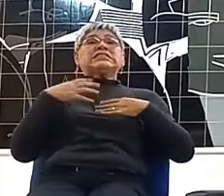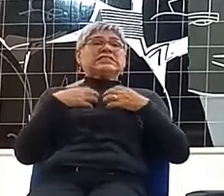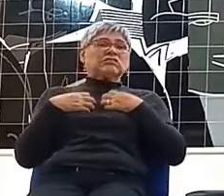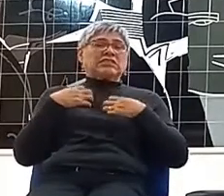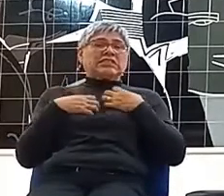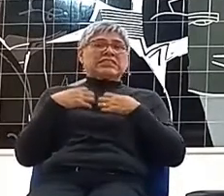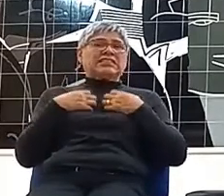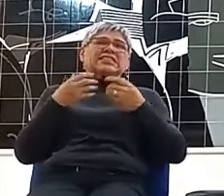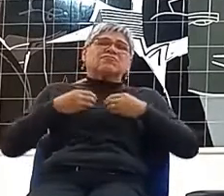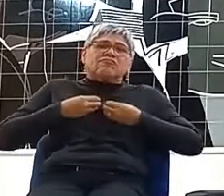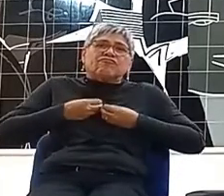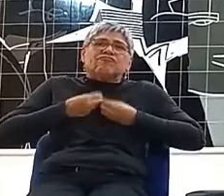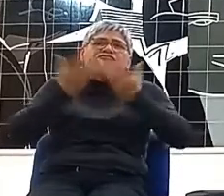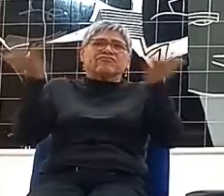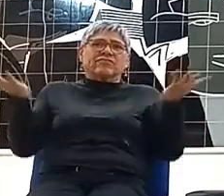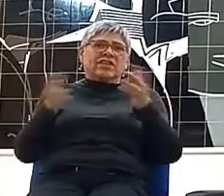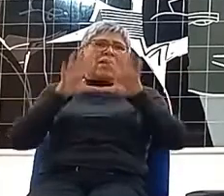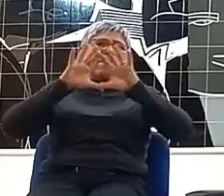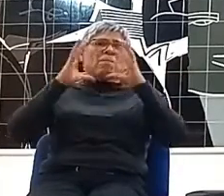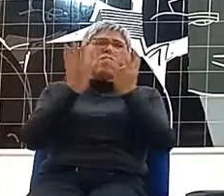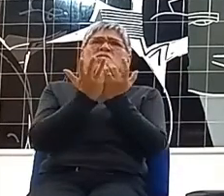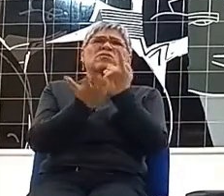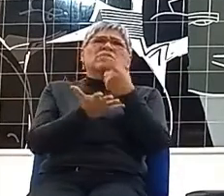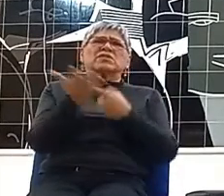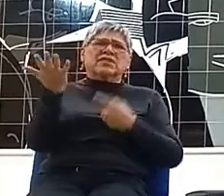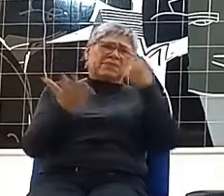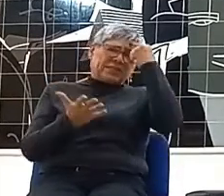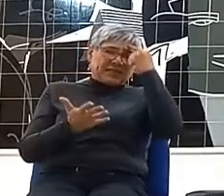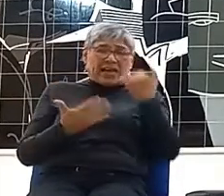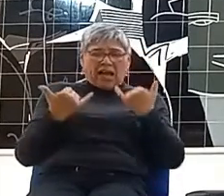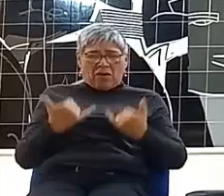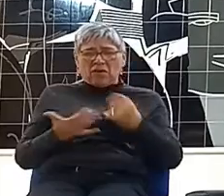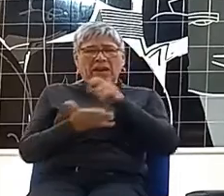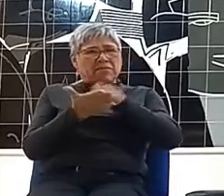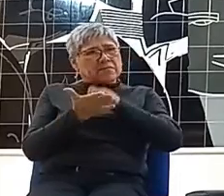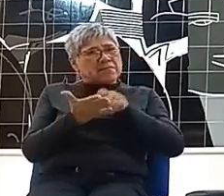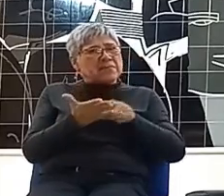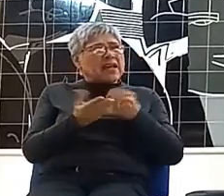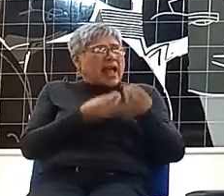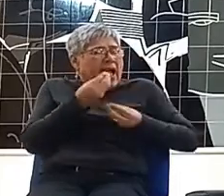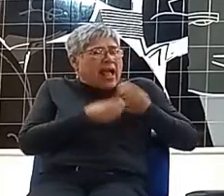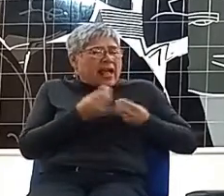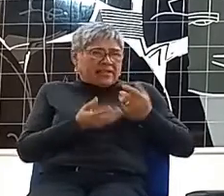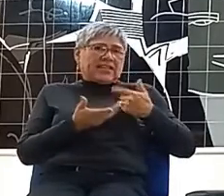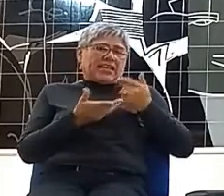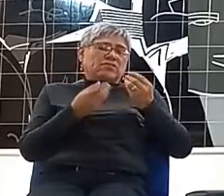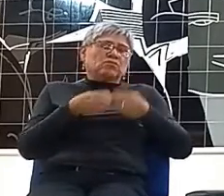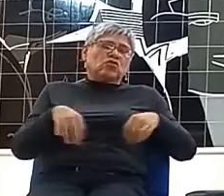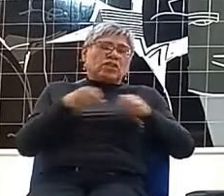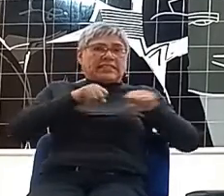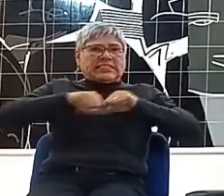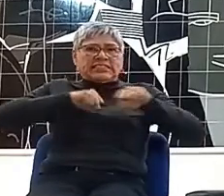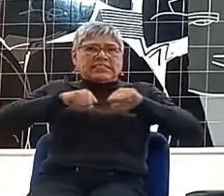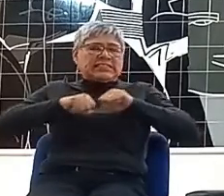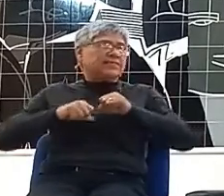al mundo lo que pensamos, lo que estamos haciendo, y creo que eso hay que dinamizarlo mucho